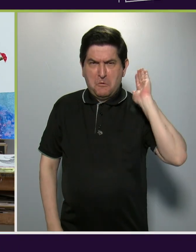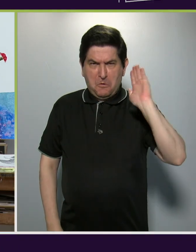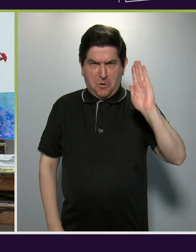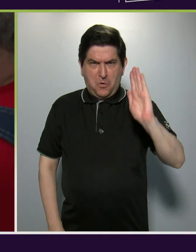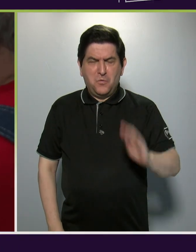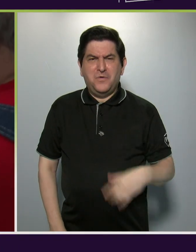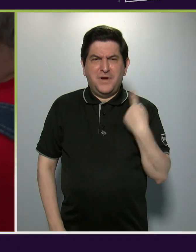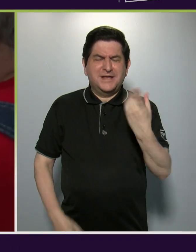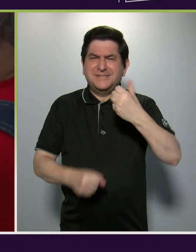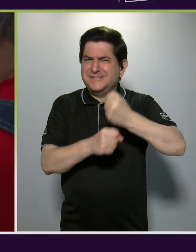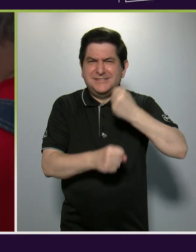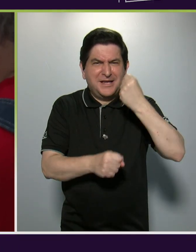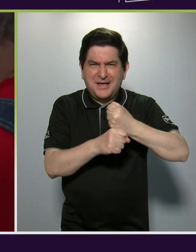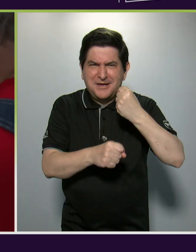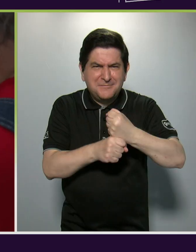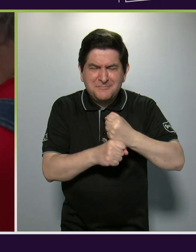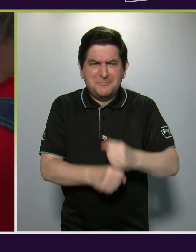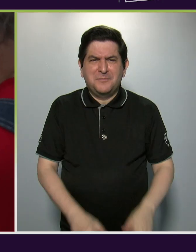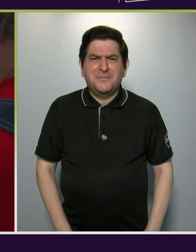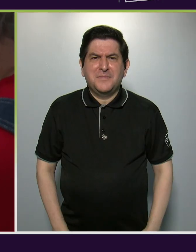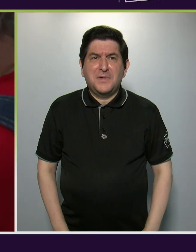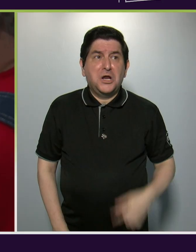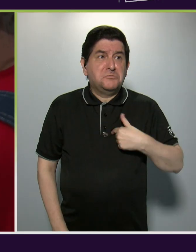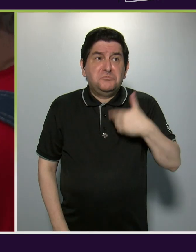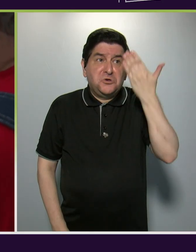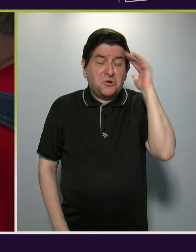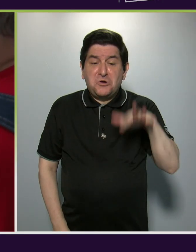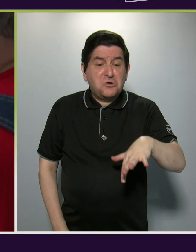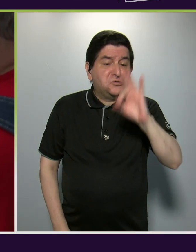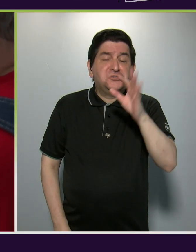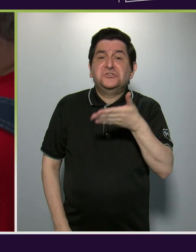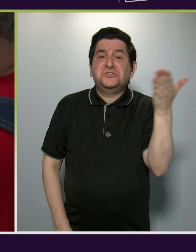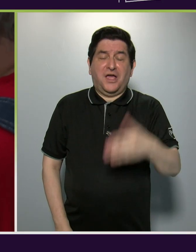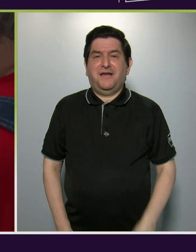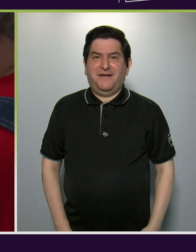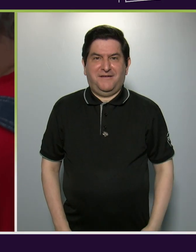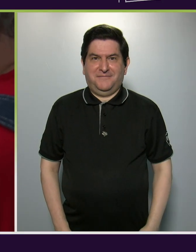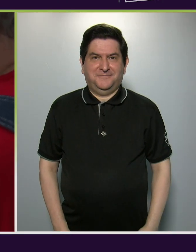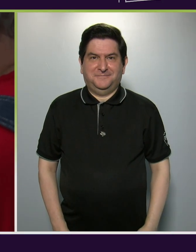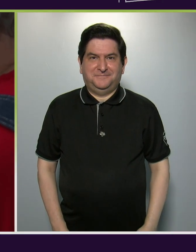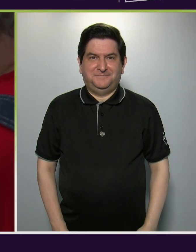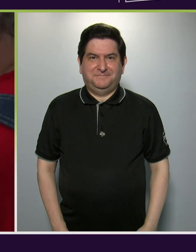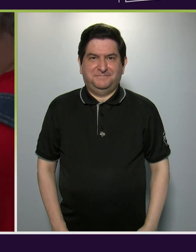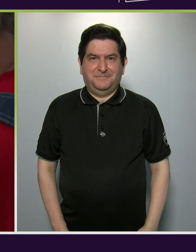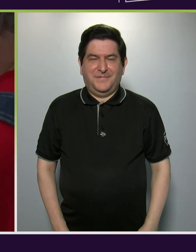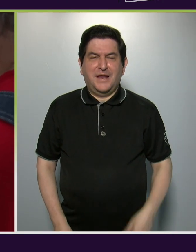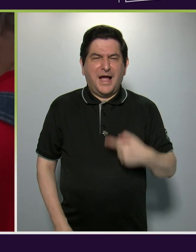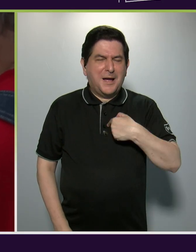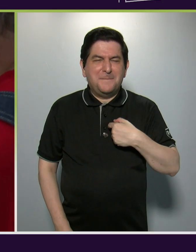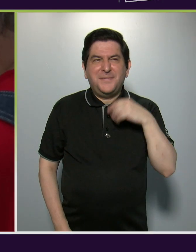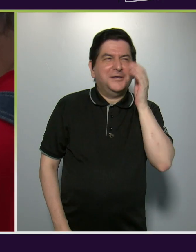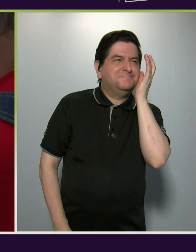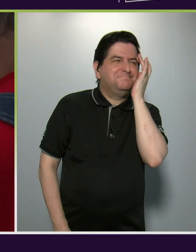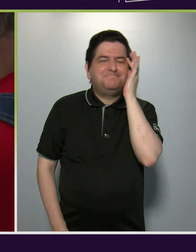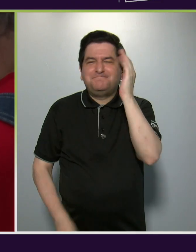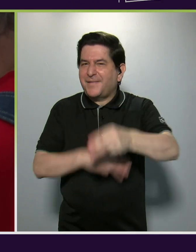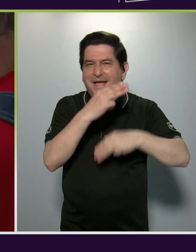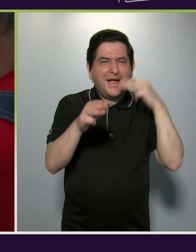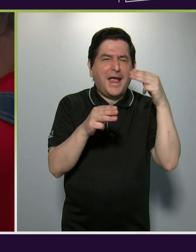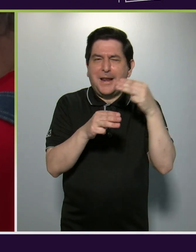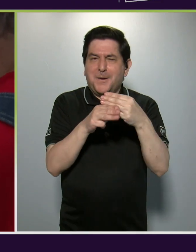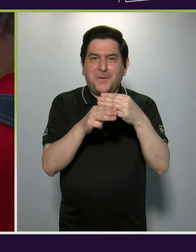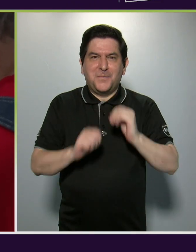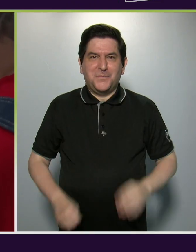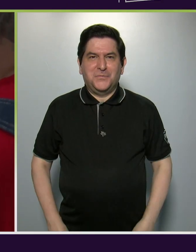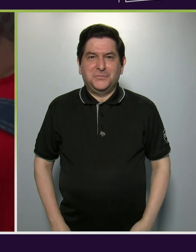hago siempre es que no sé qué voy a descubrir ahí, qué voy a captar de tanto que me inquieta en el mundo,